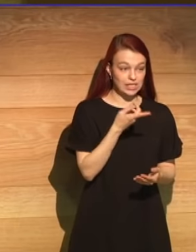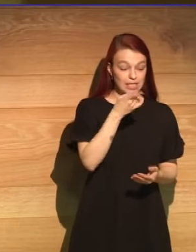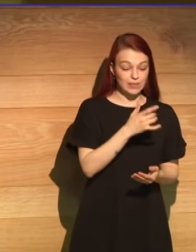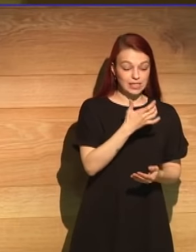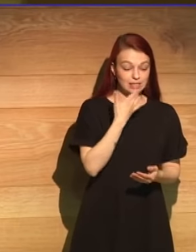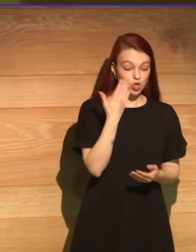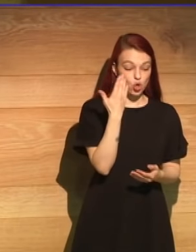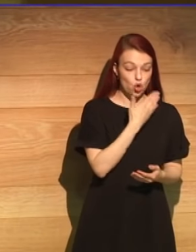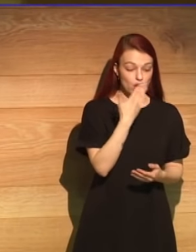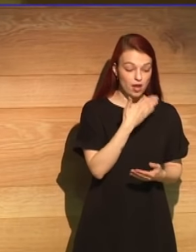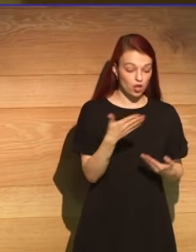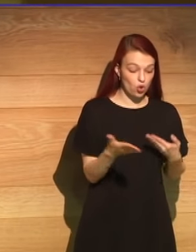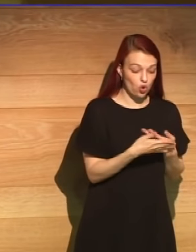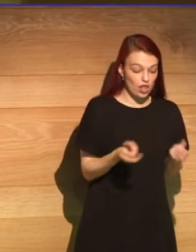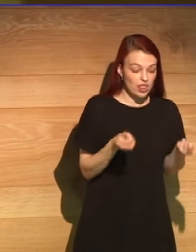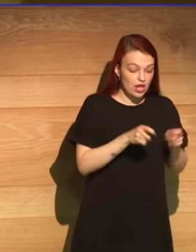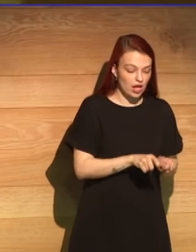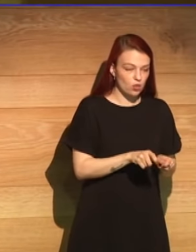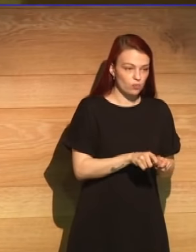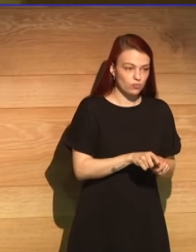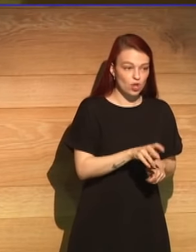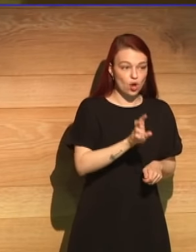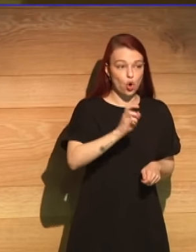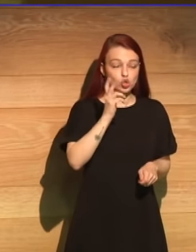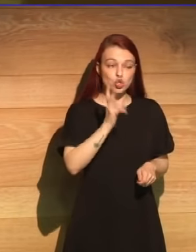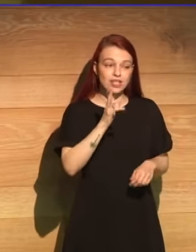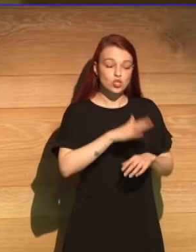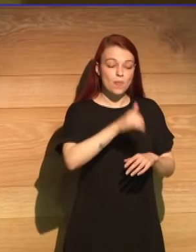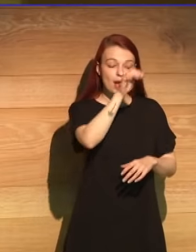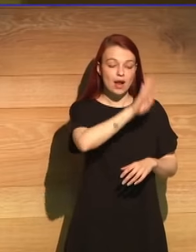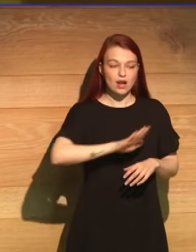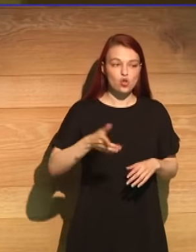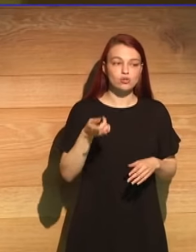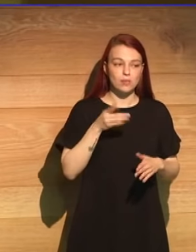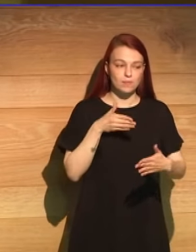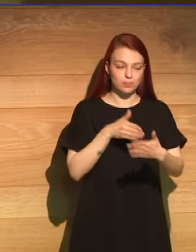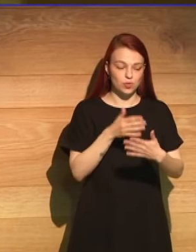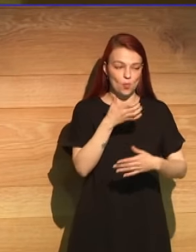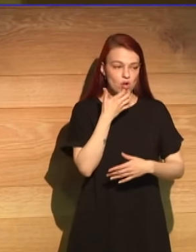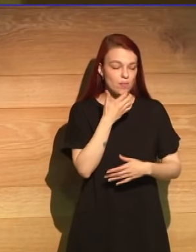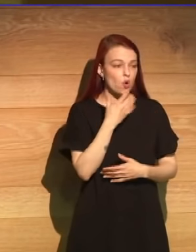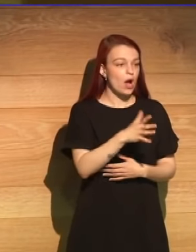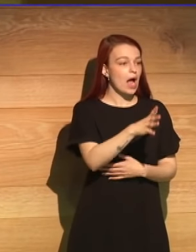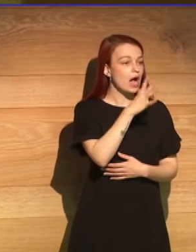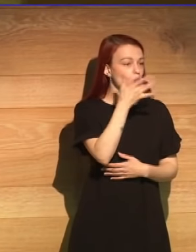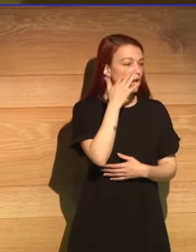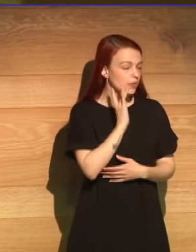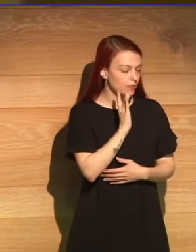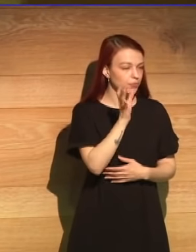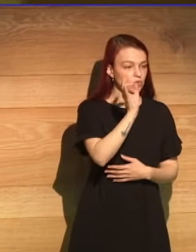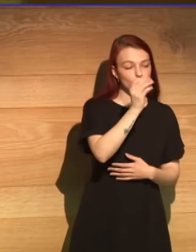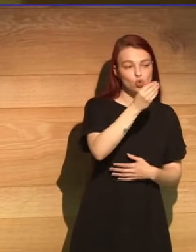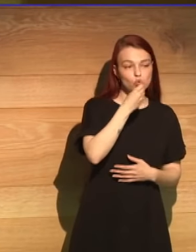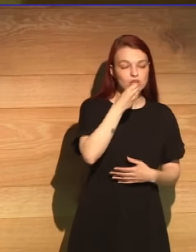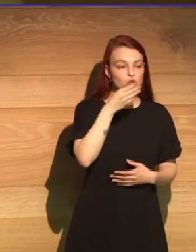escuela, cierras el acceso a muchos otros derechos de los niños y niñas, como el acceso a agua potable, a nutrición, a